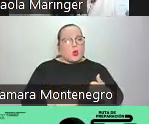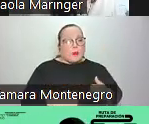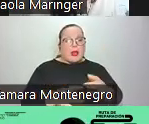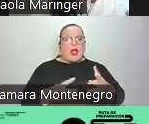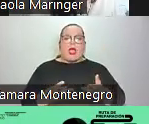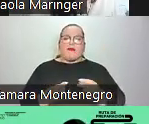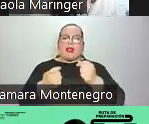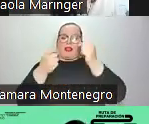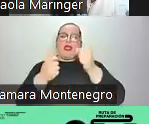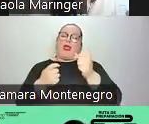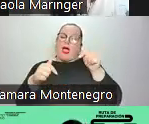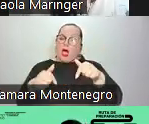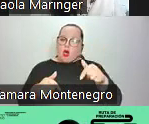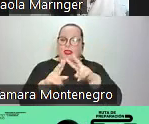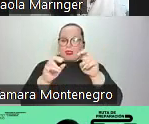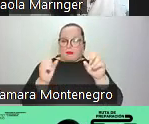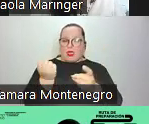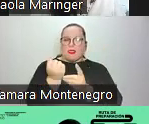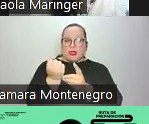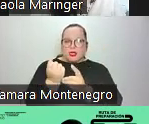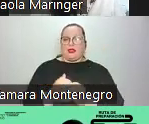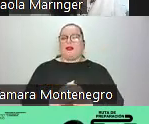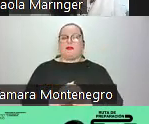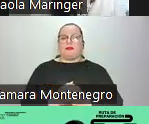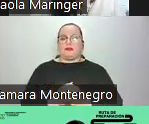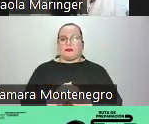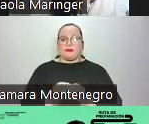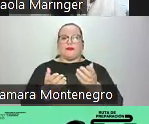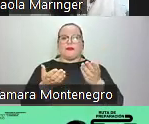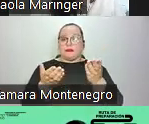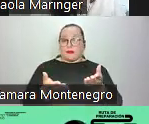digital. ¿Ya? Siguiendo la lámina siguiente,